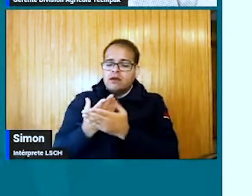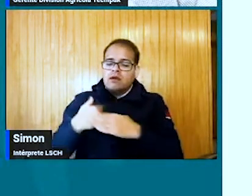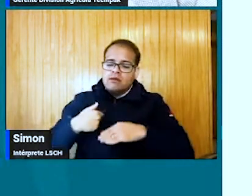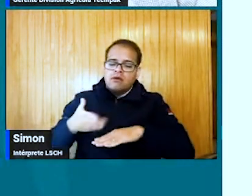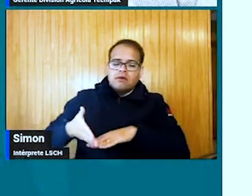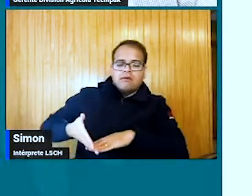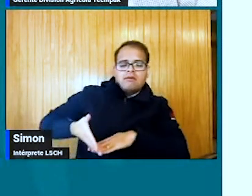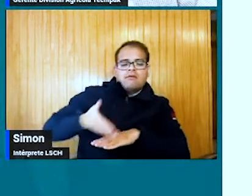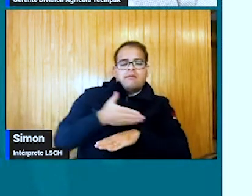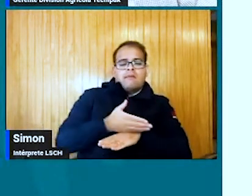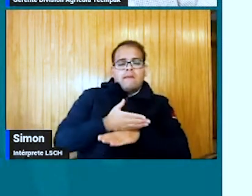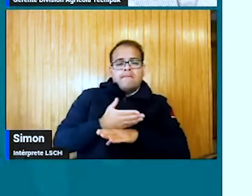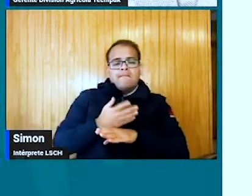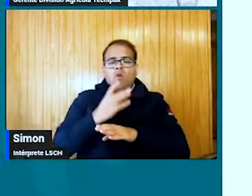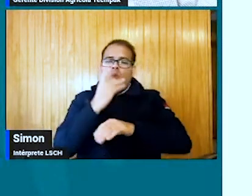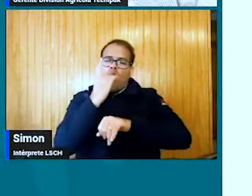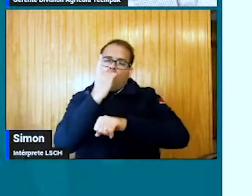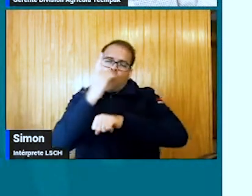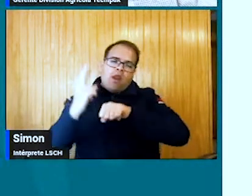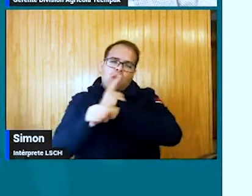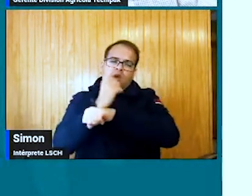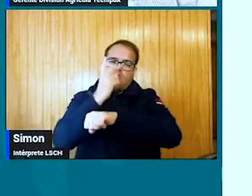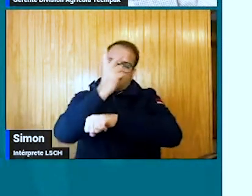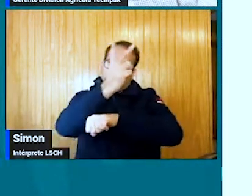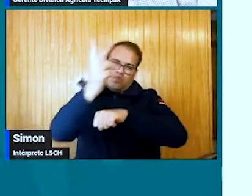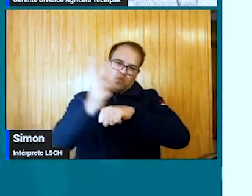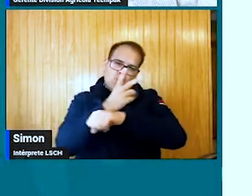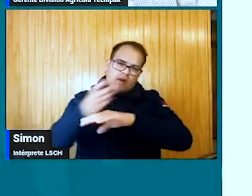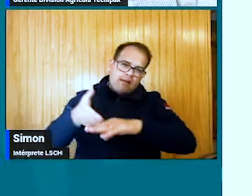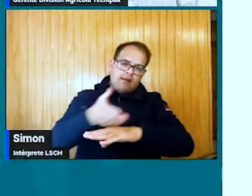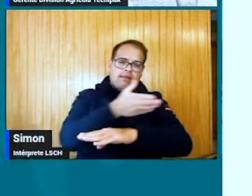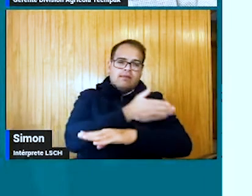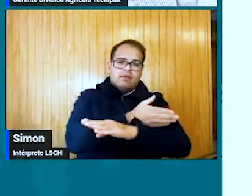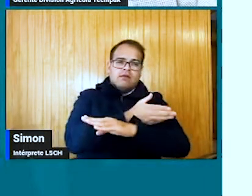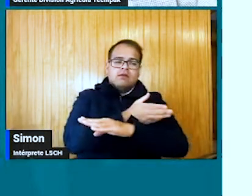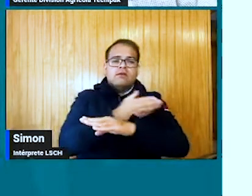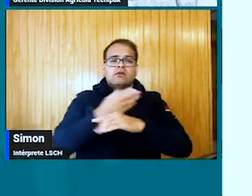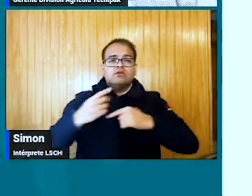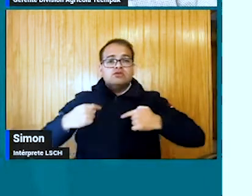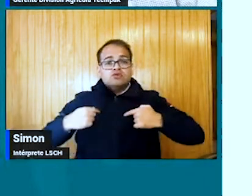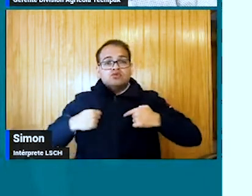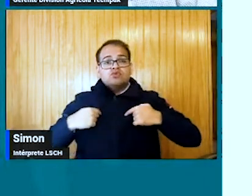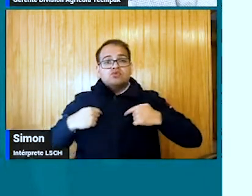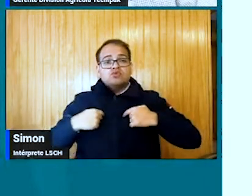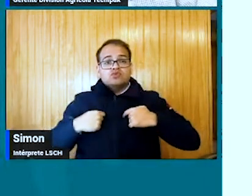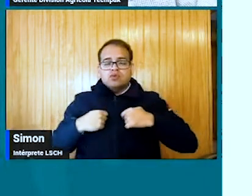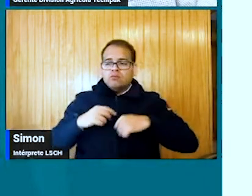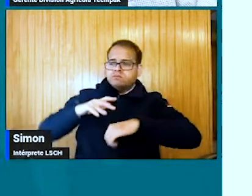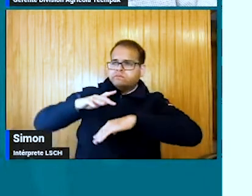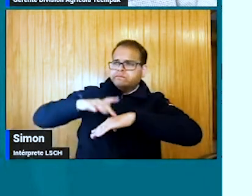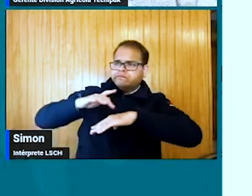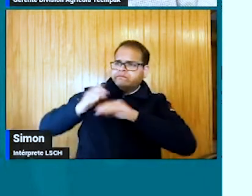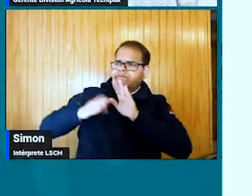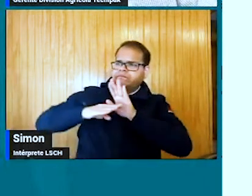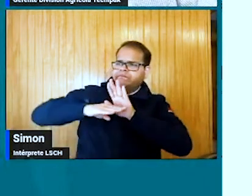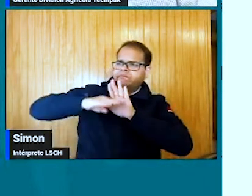1 o 2 horas después de que se esconde el sol, yo con la temperatura ambiente,